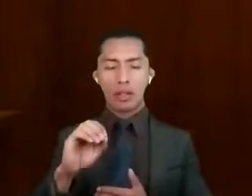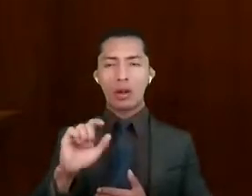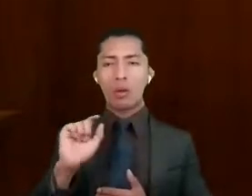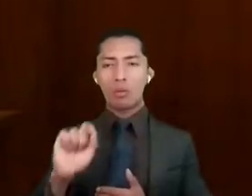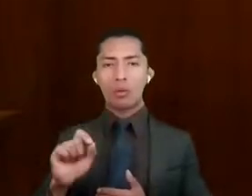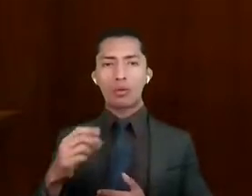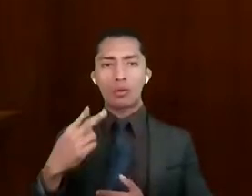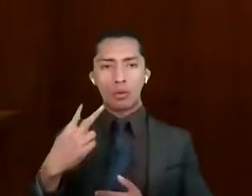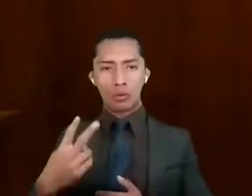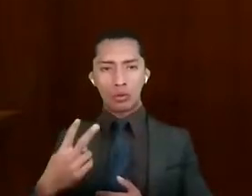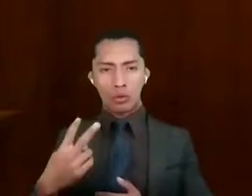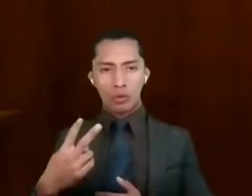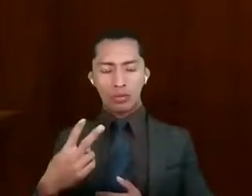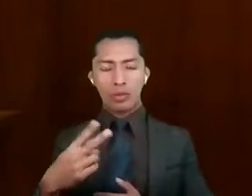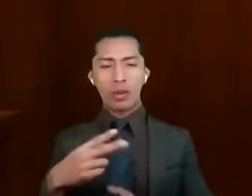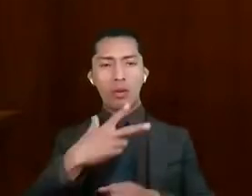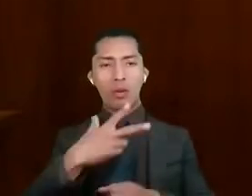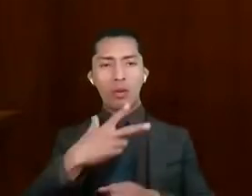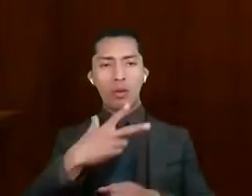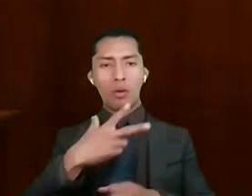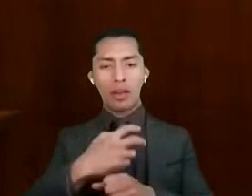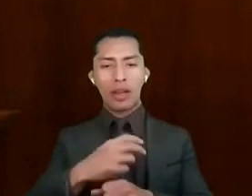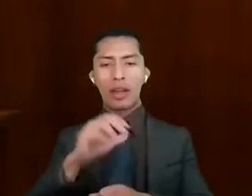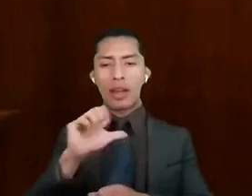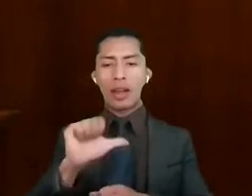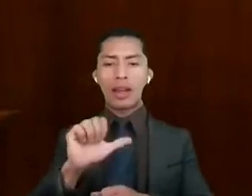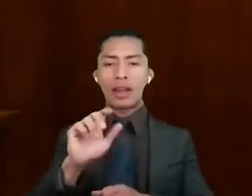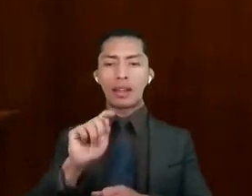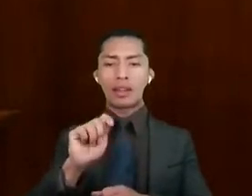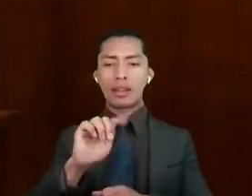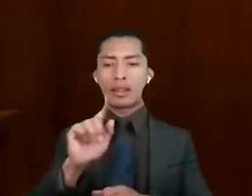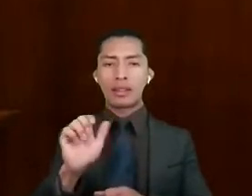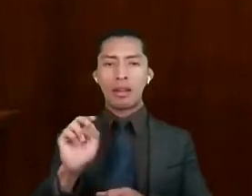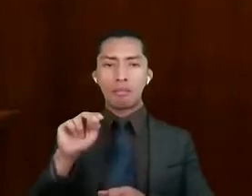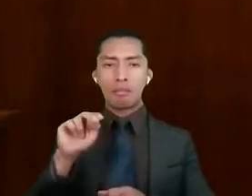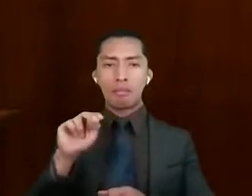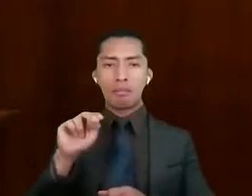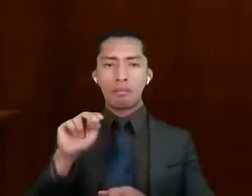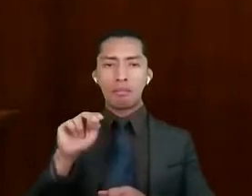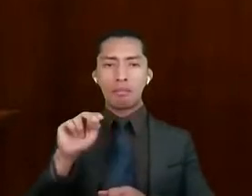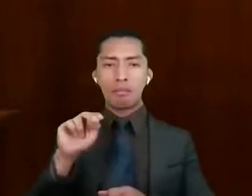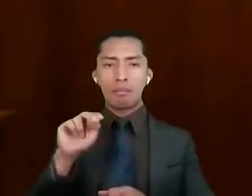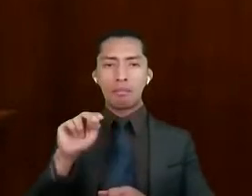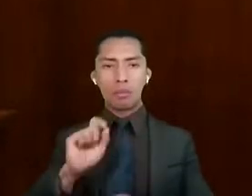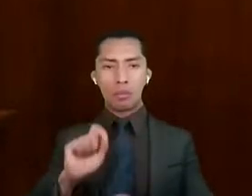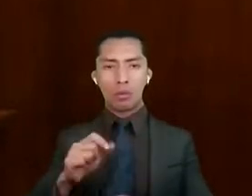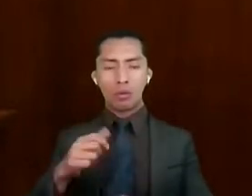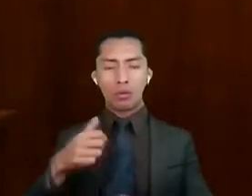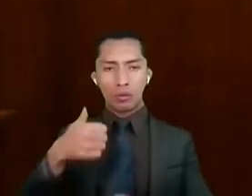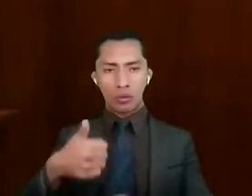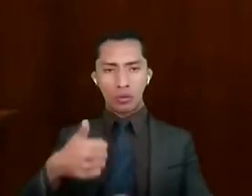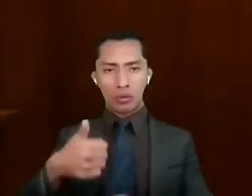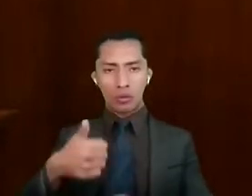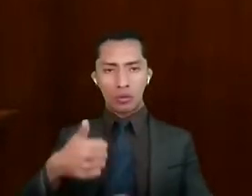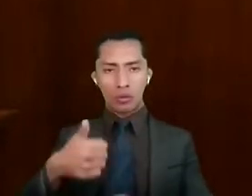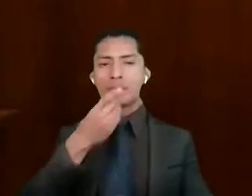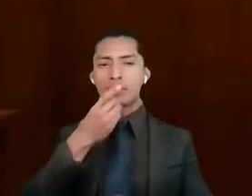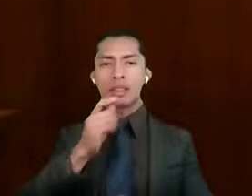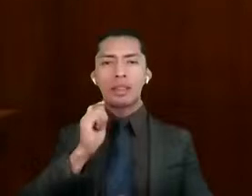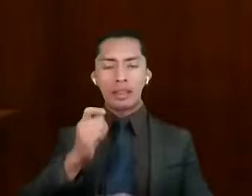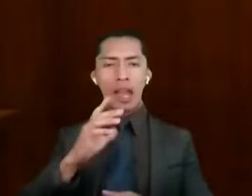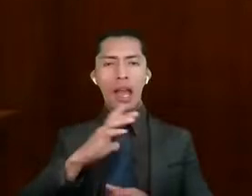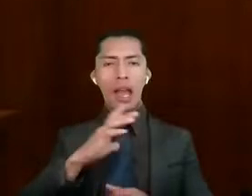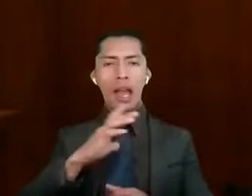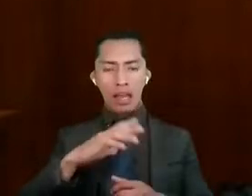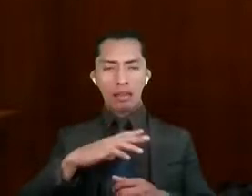El octavo es Atizapán de Zaragoza con el más 6.6. Cabe señalar que la inseguridad se hace